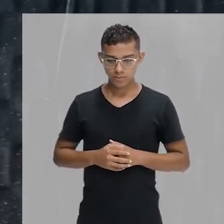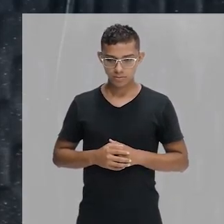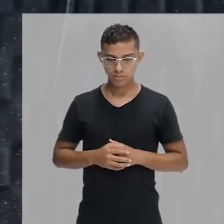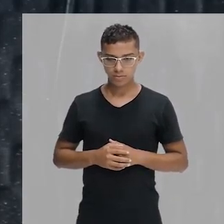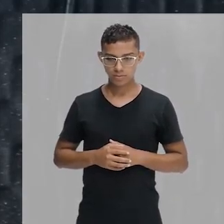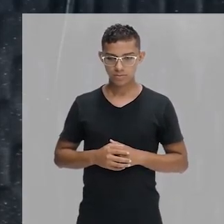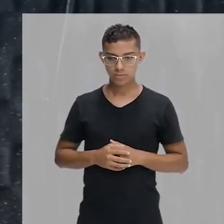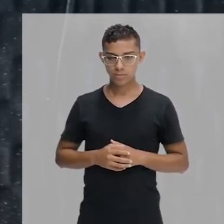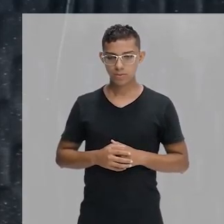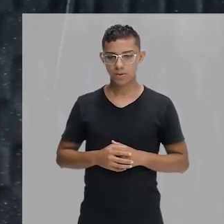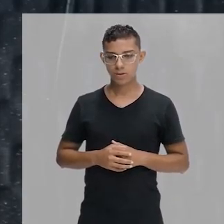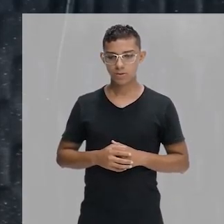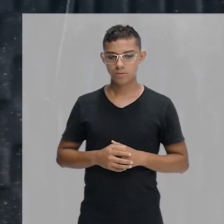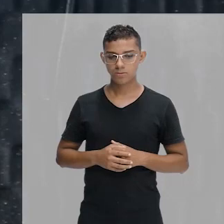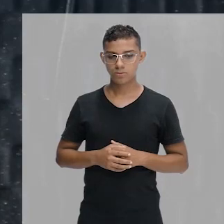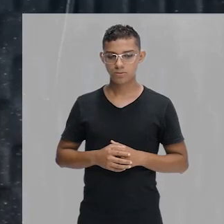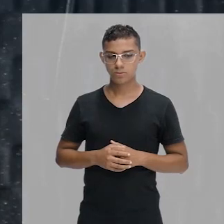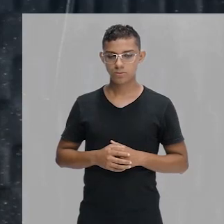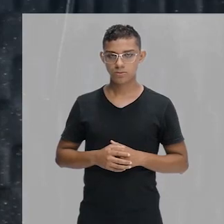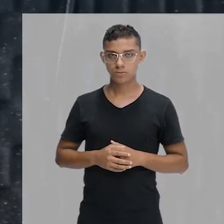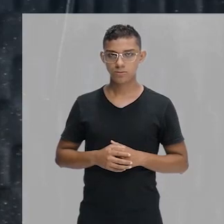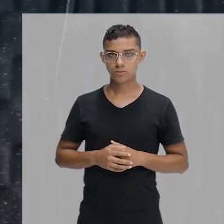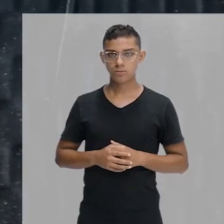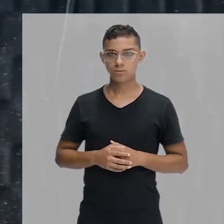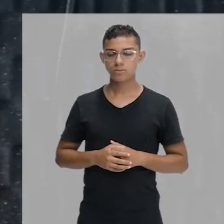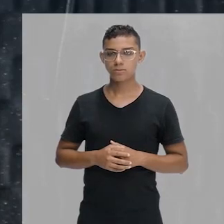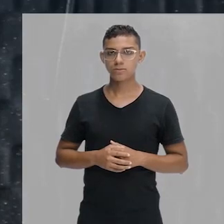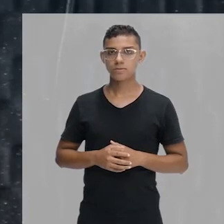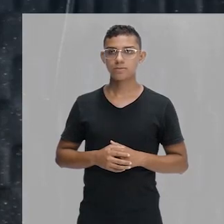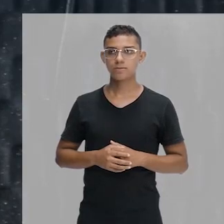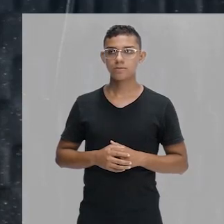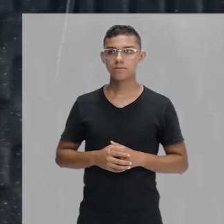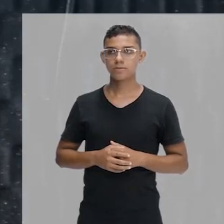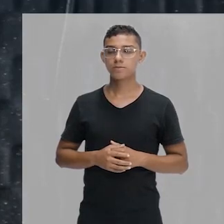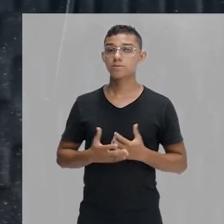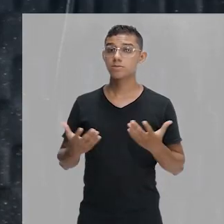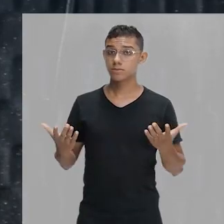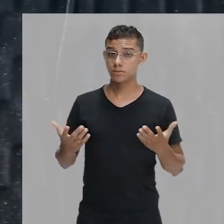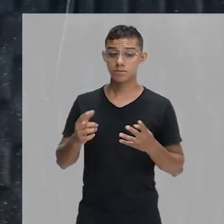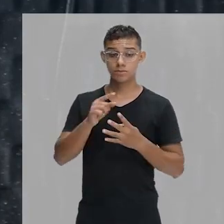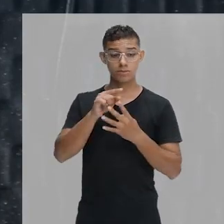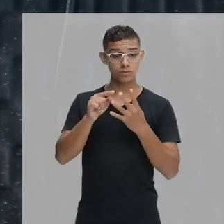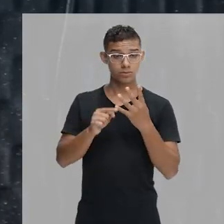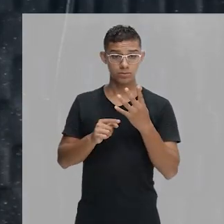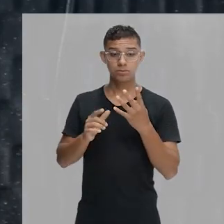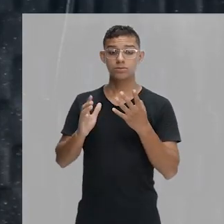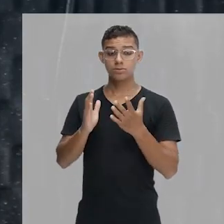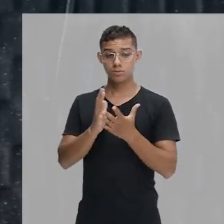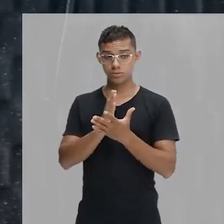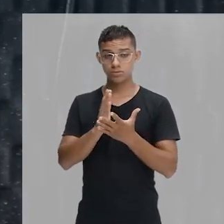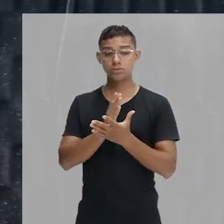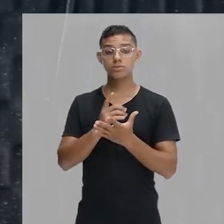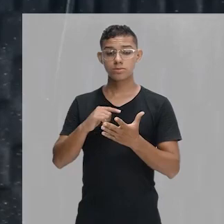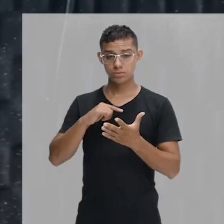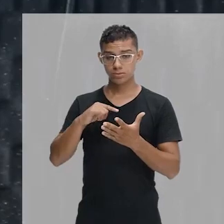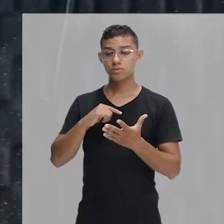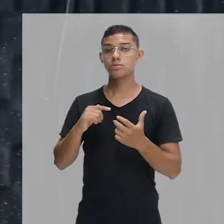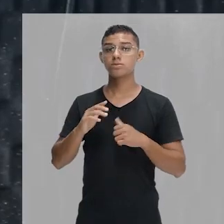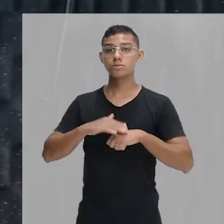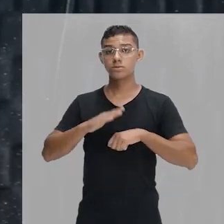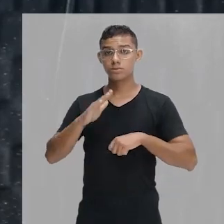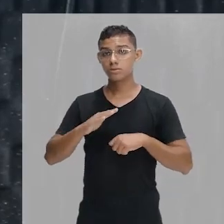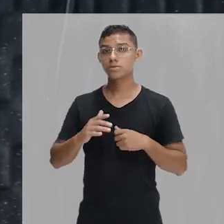vosotros fuerais, ellos fueran. E vamos ver aqui mais alguns. Lembrando que